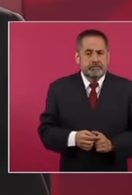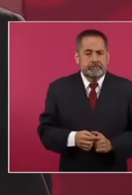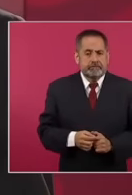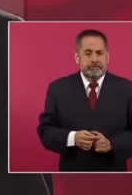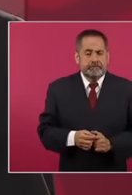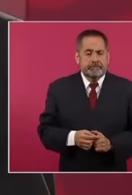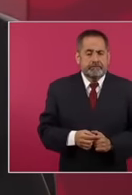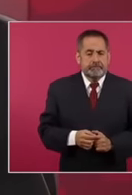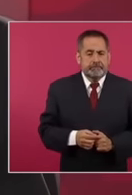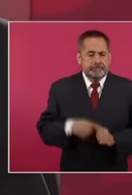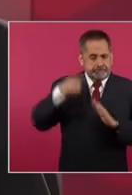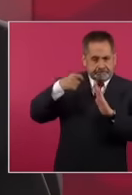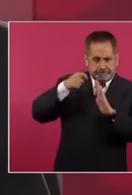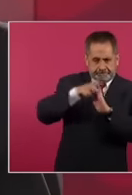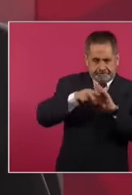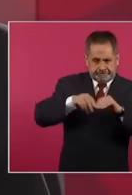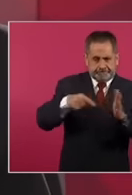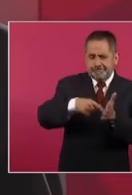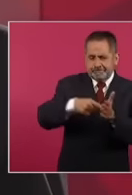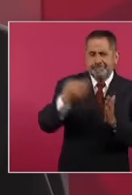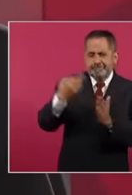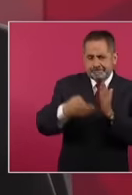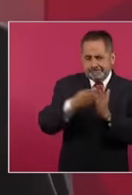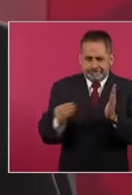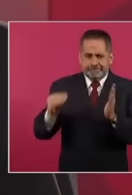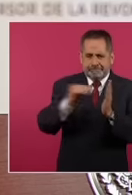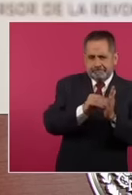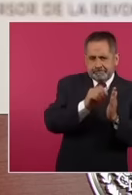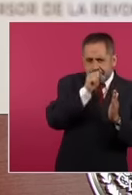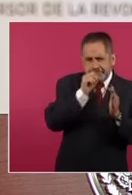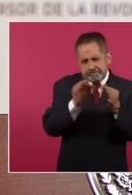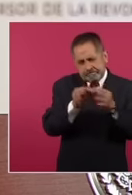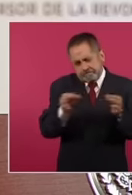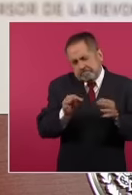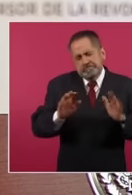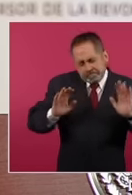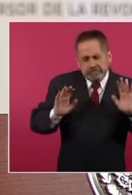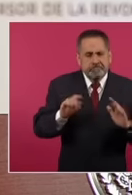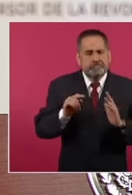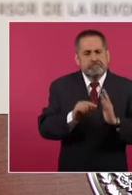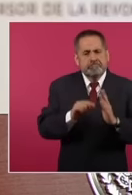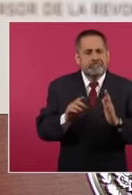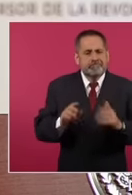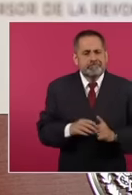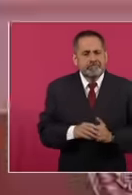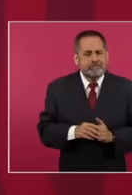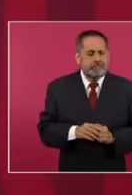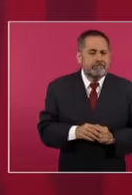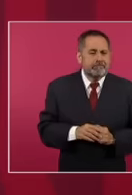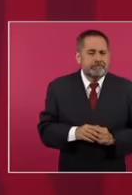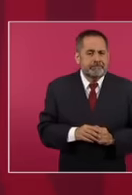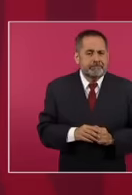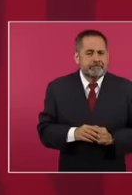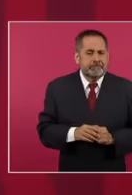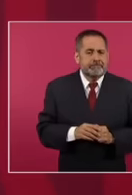el documental bueno yo del documental más qué este